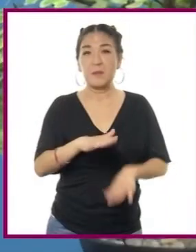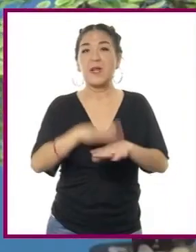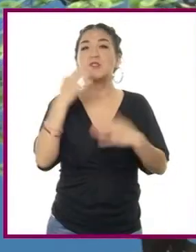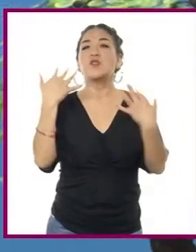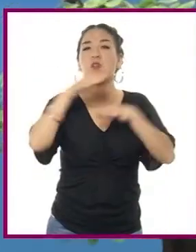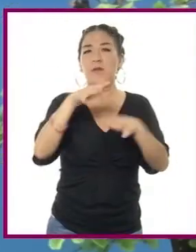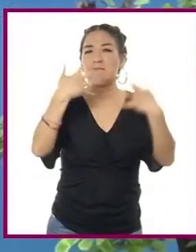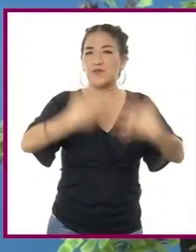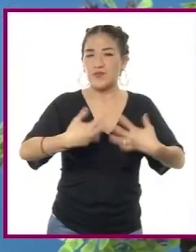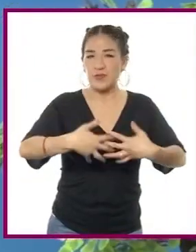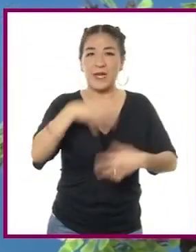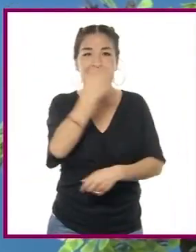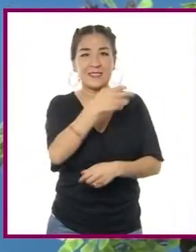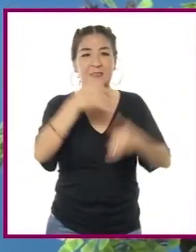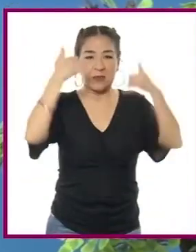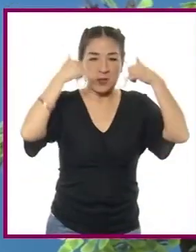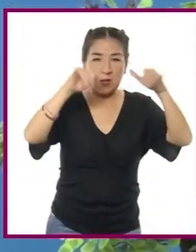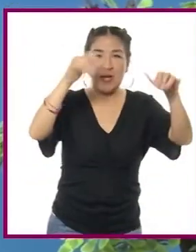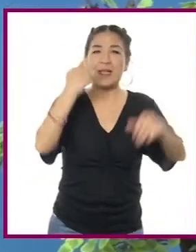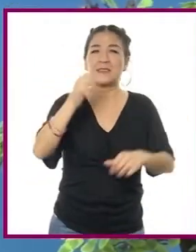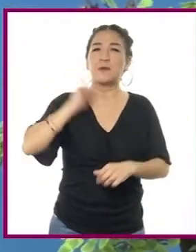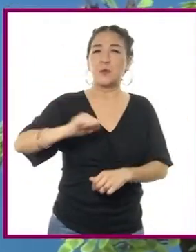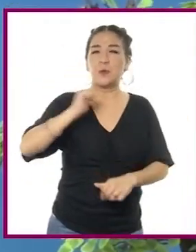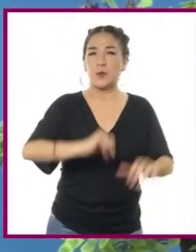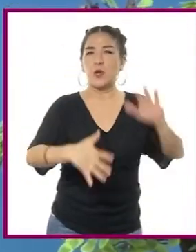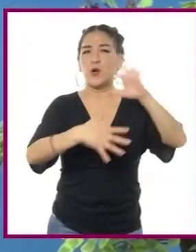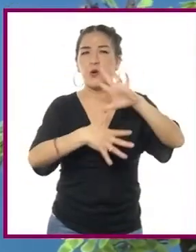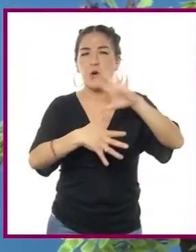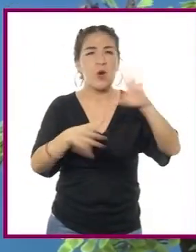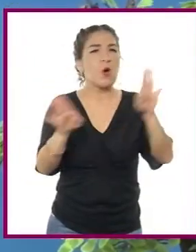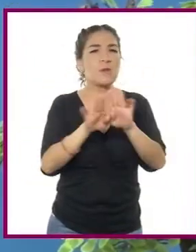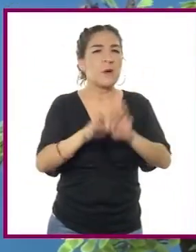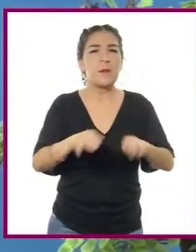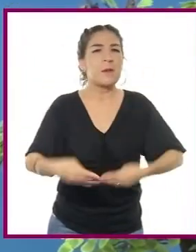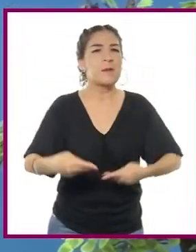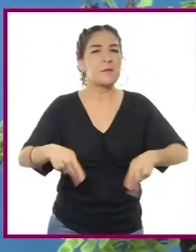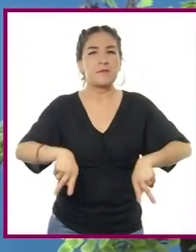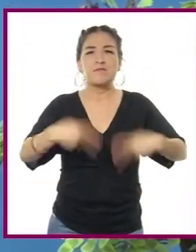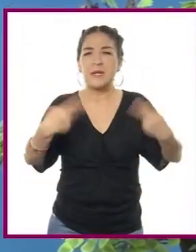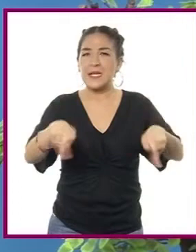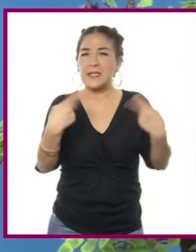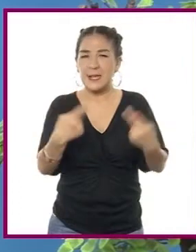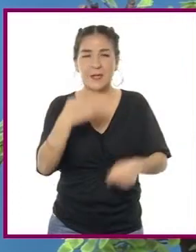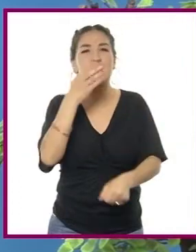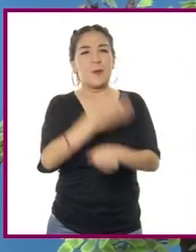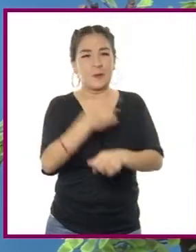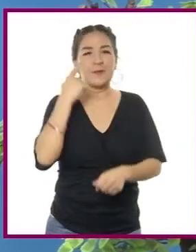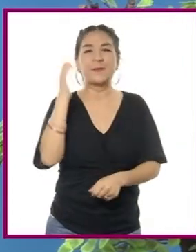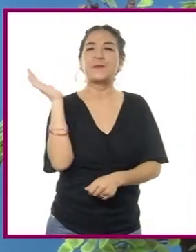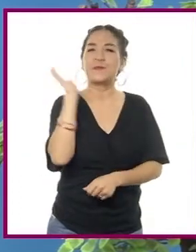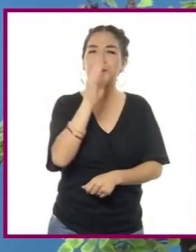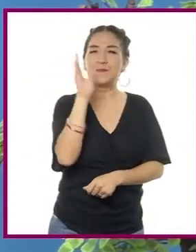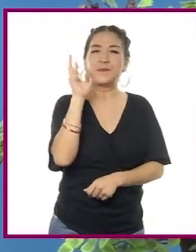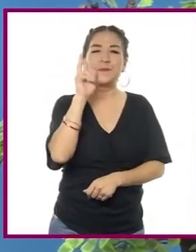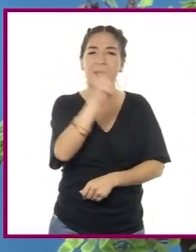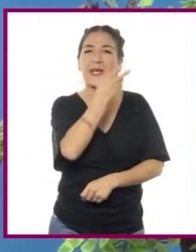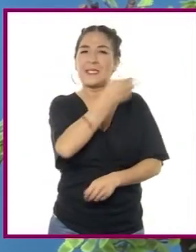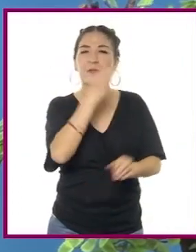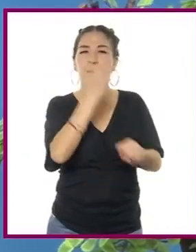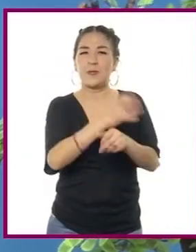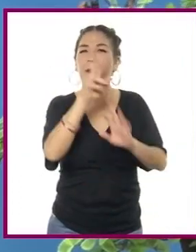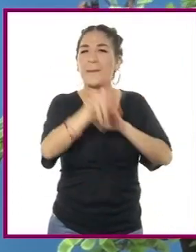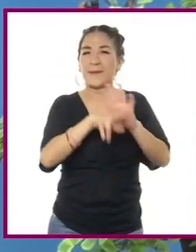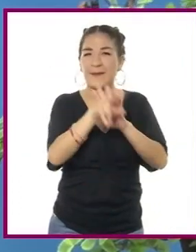industria agropecuaria novohispana y cómo se procesaban algunos productos? Acompáñenos a ver y escuchar